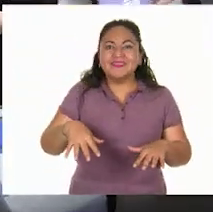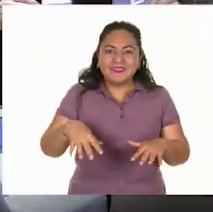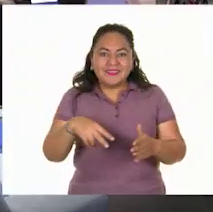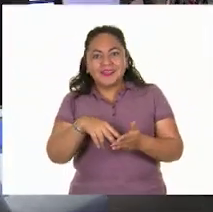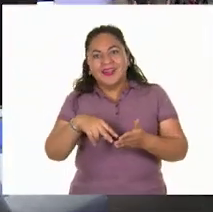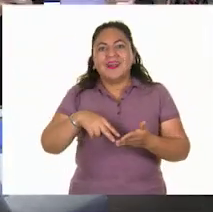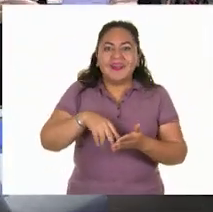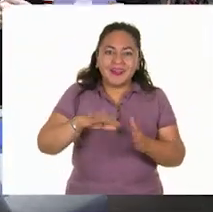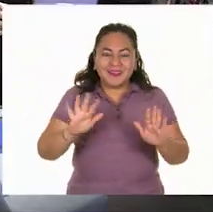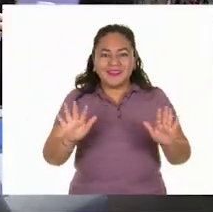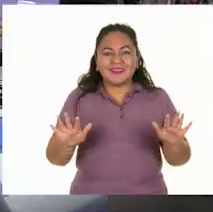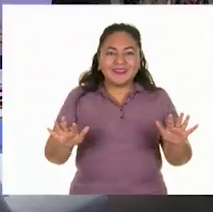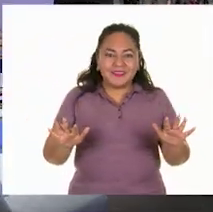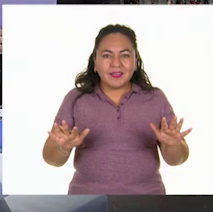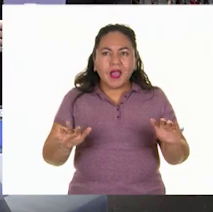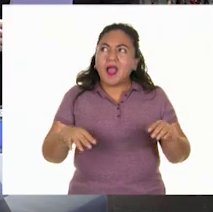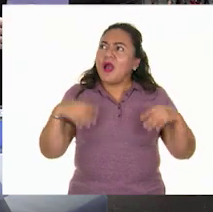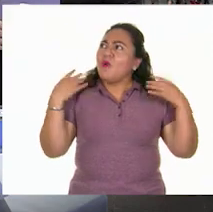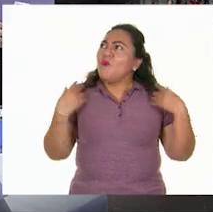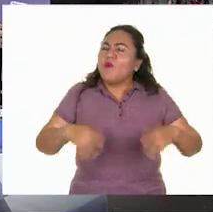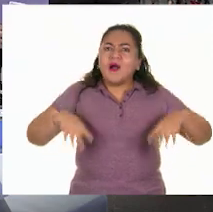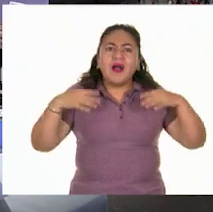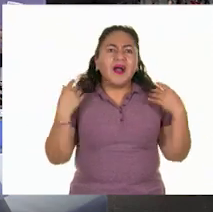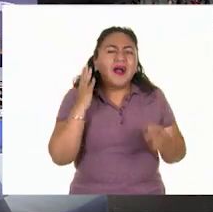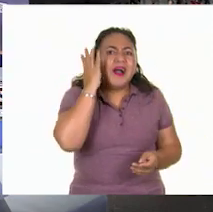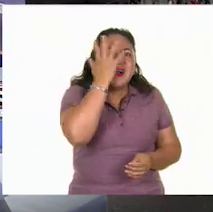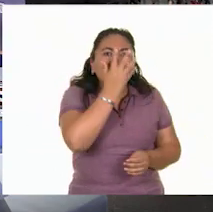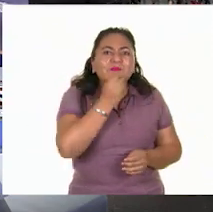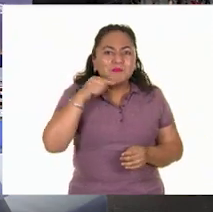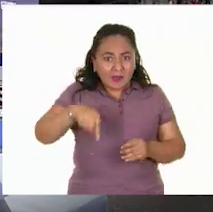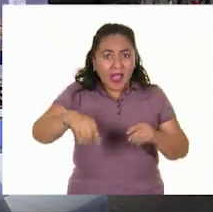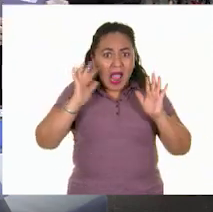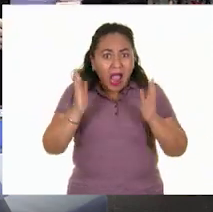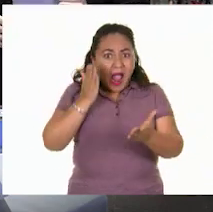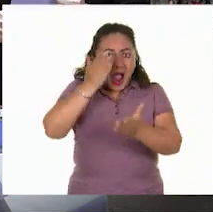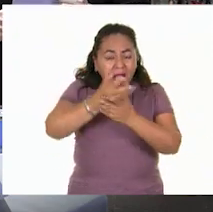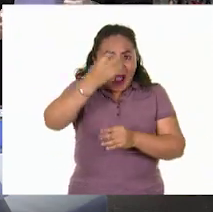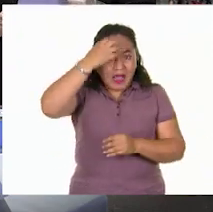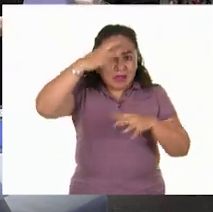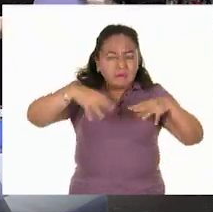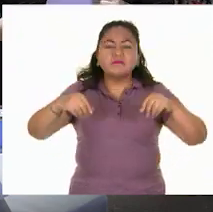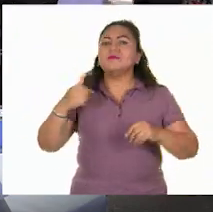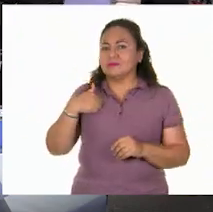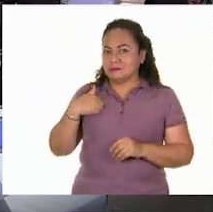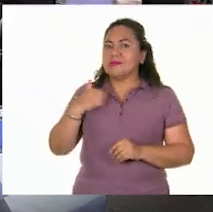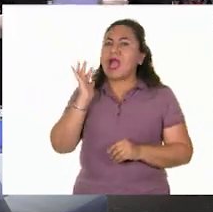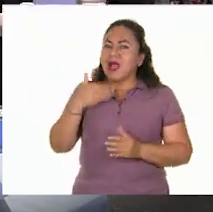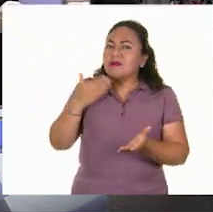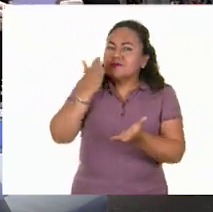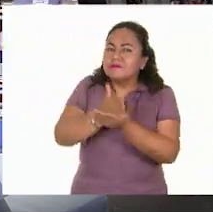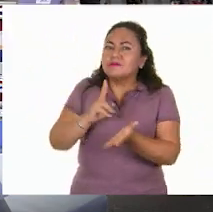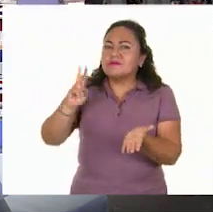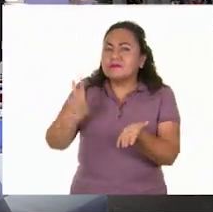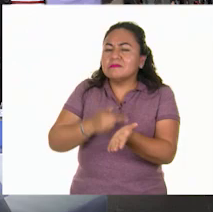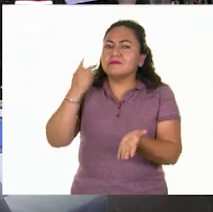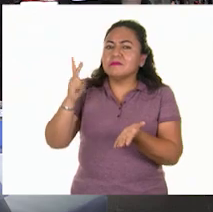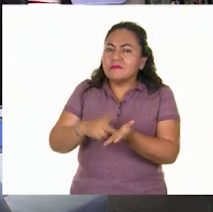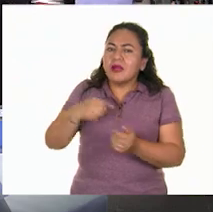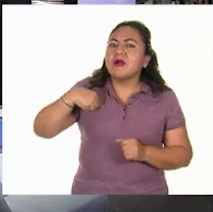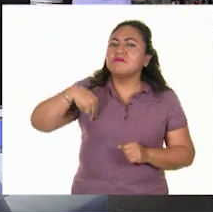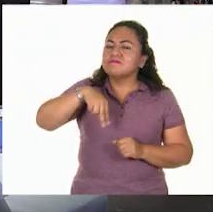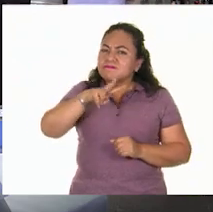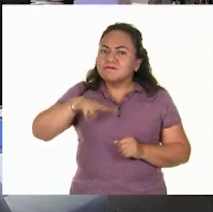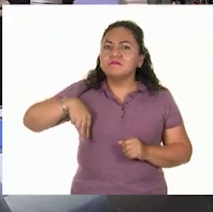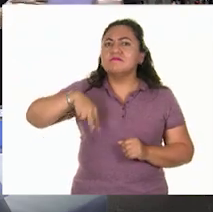¡Ay! ¡Wow! ¿Has ido al Castillo de Chapultepec? Sí, he tenido la oportunidad de ir varias veces y es un